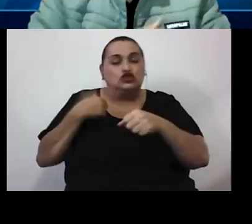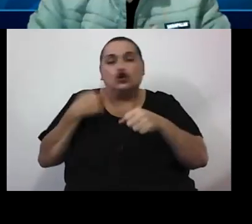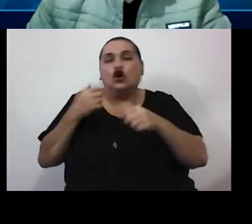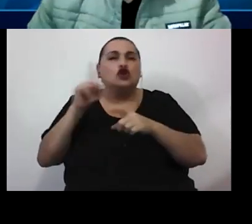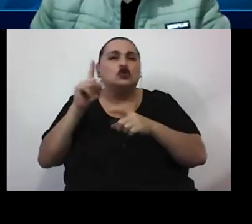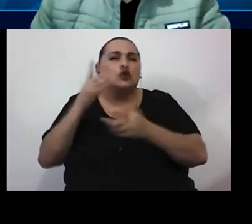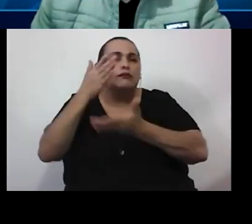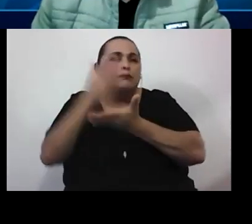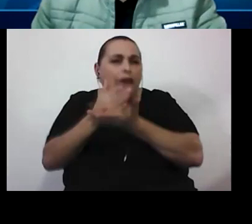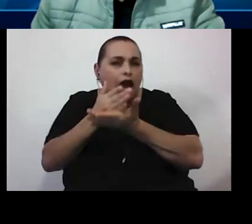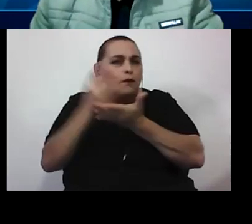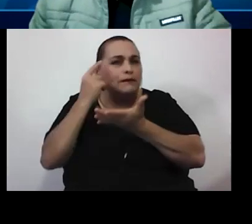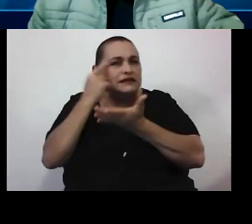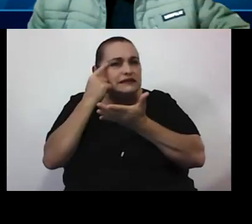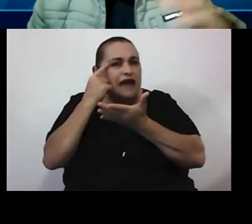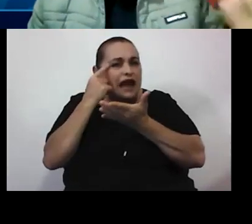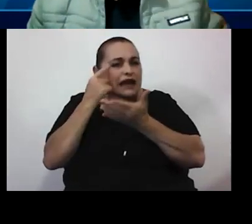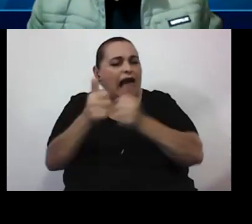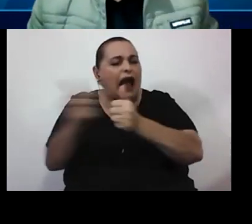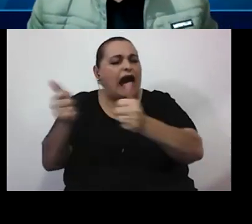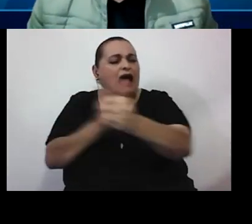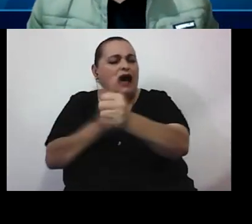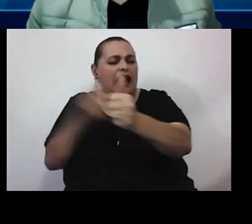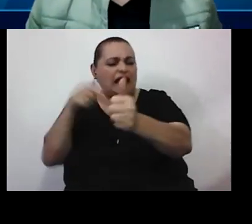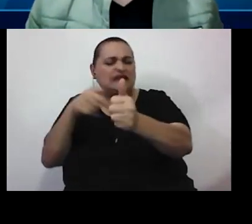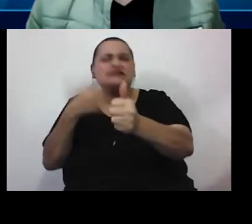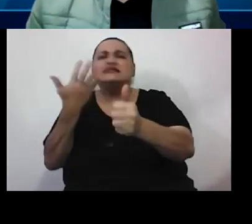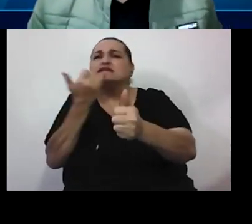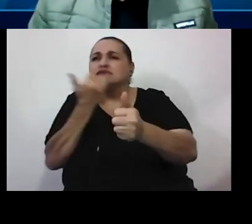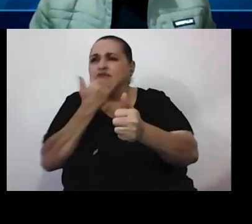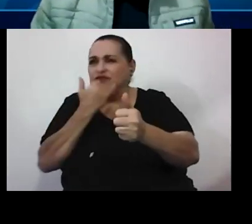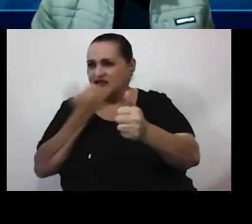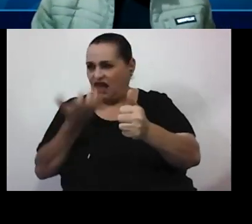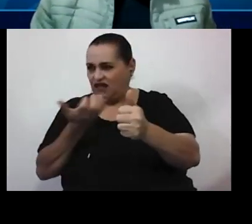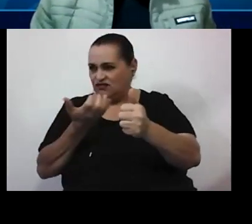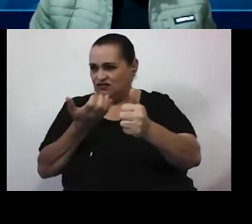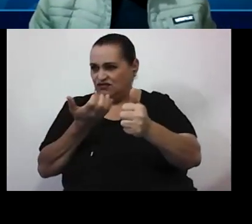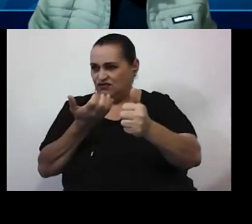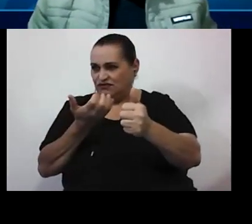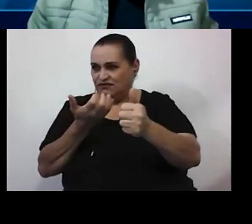estos otros factores que están detrás, que si pudiera